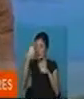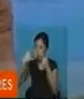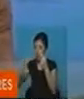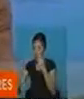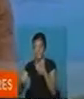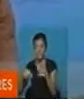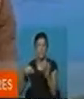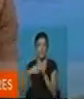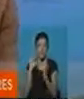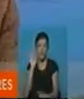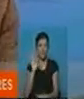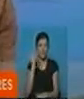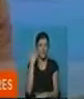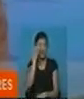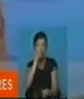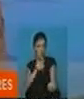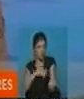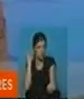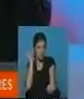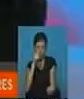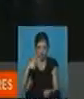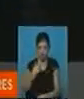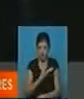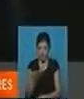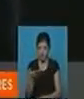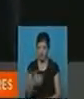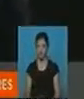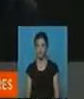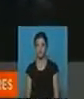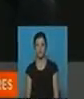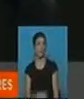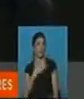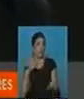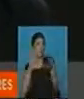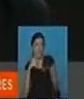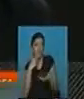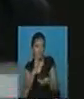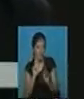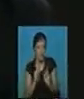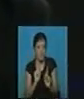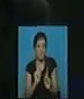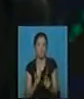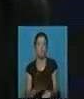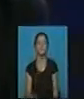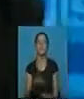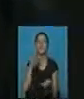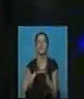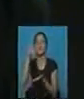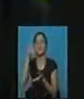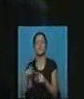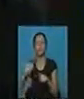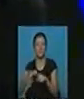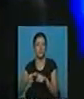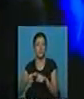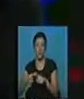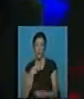algo que está muy enraizado en la sociedad norteamericana. Te adelantaste a lo que te iba a preguntar, porque en realidad esto de que los políticos no se